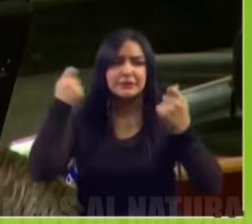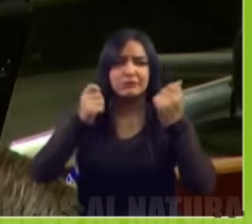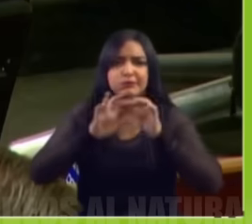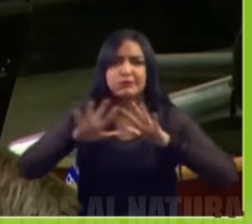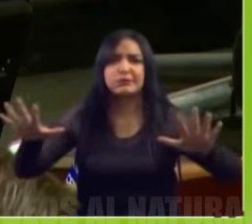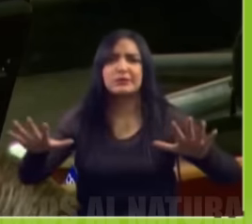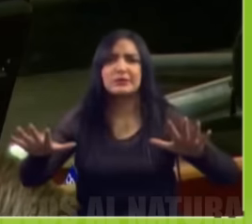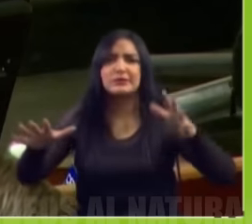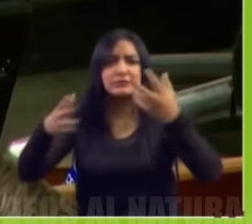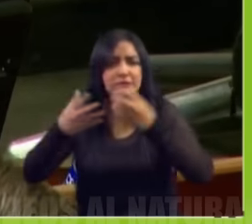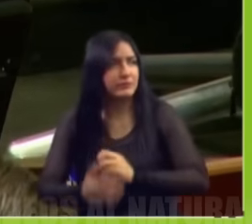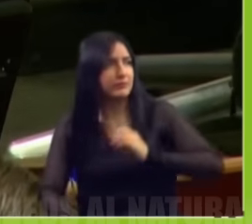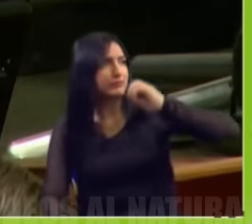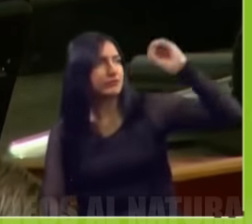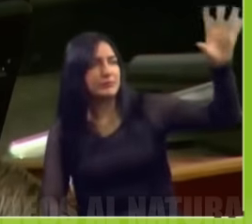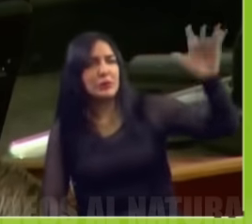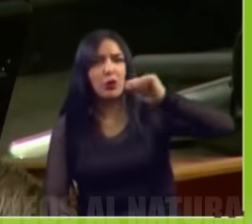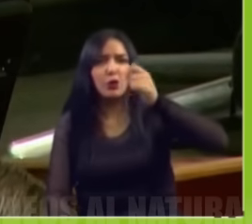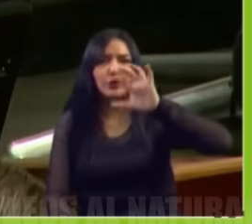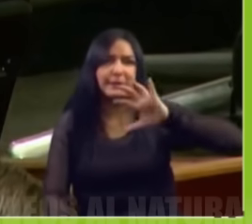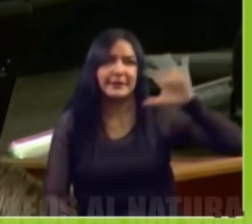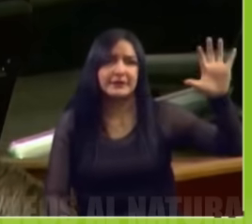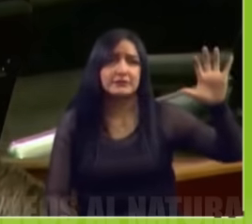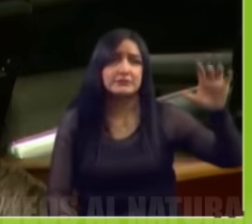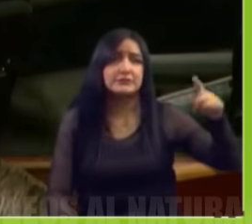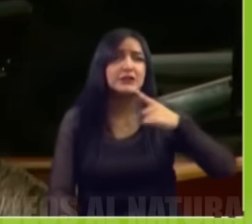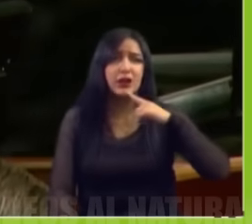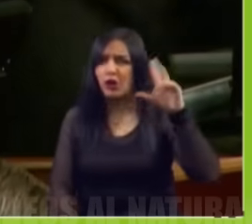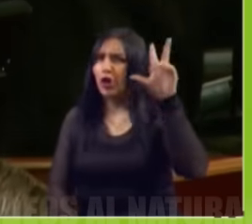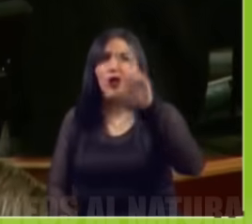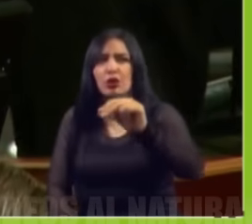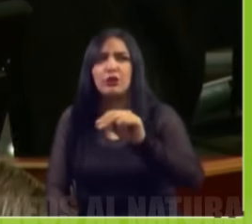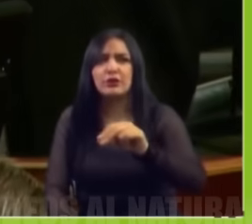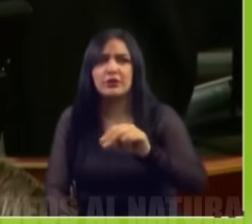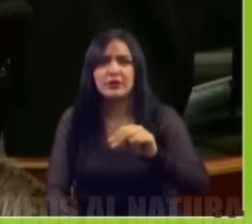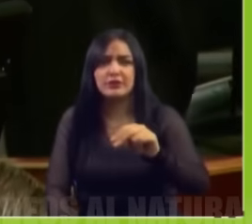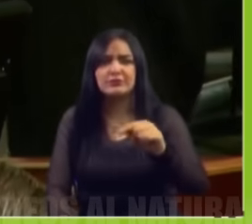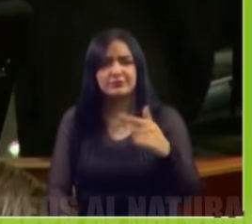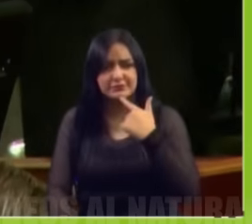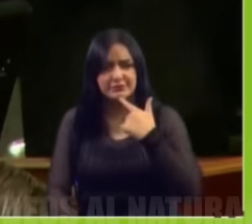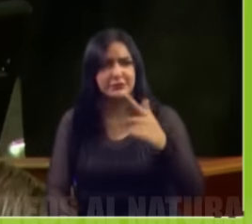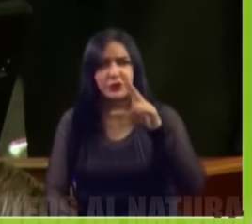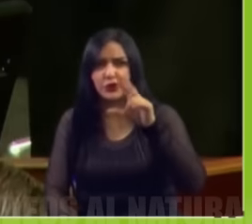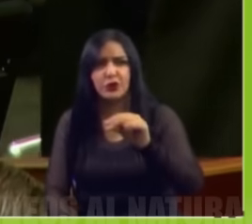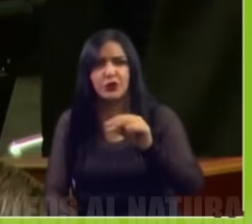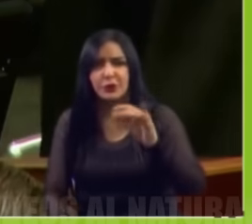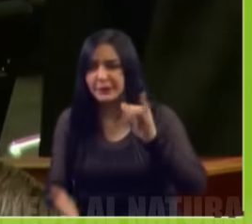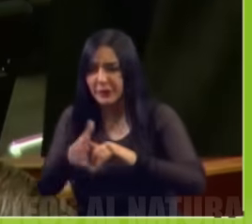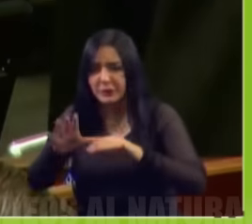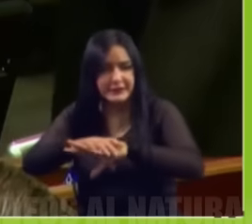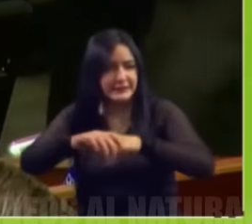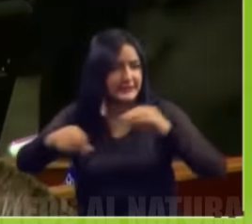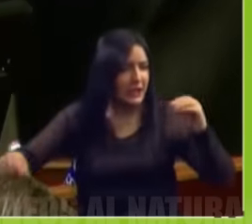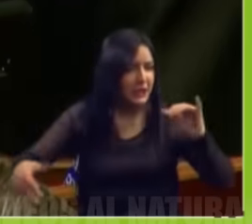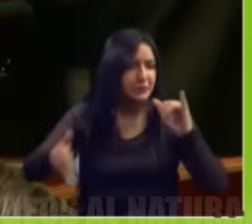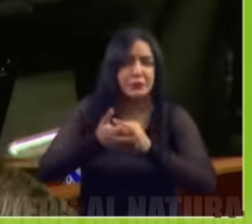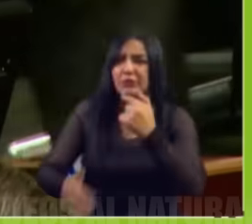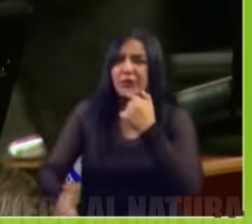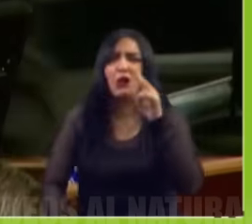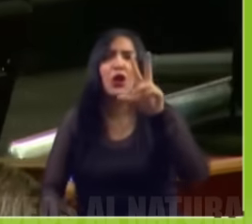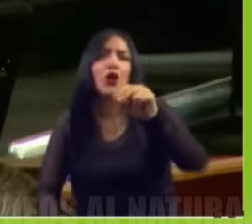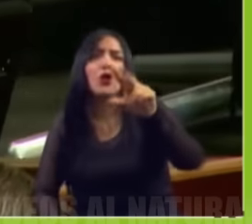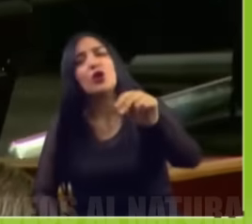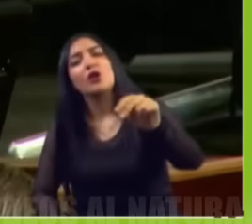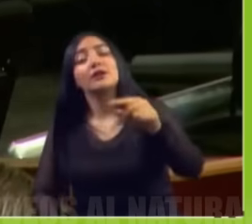los extraditables. Lo negaron, como todo lo que ha venido saliendo y han venido negando, pero para